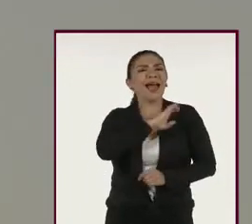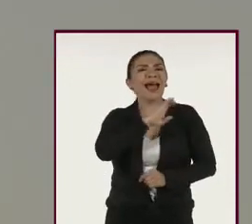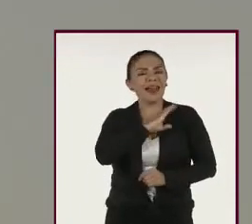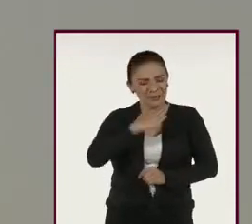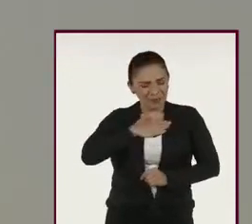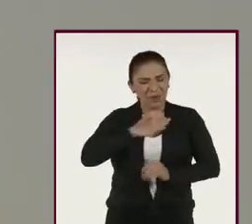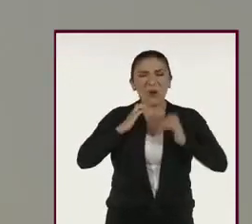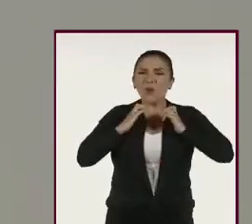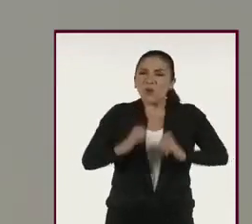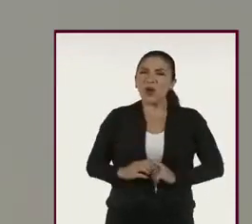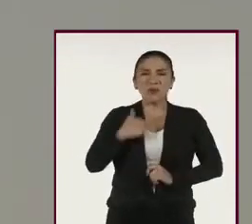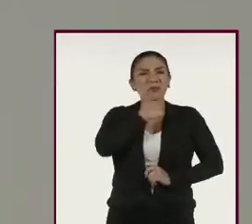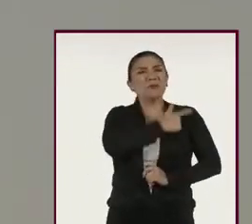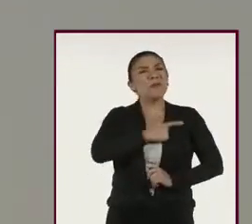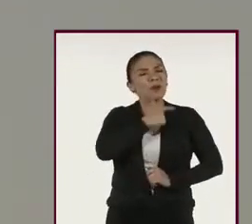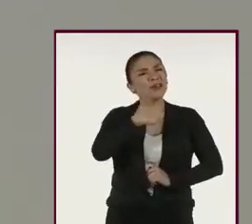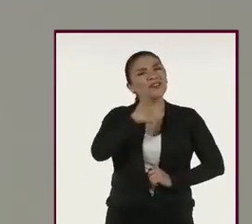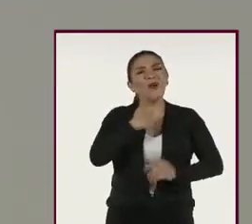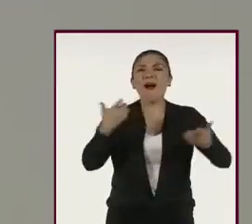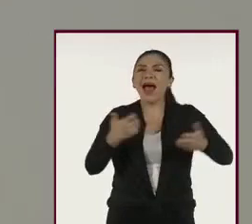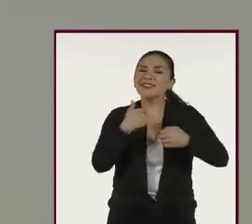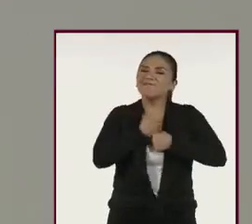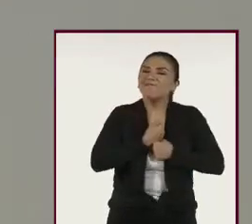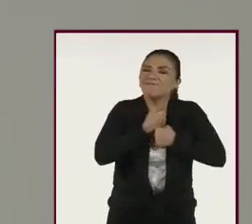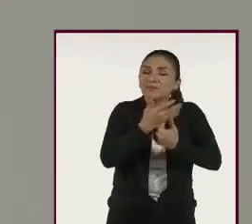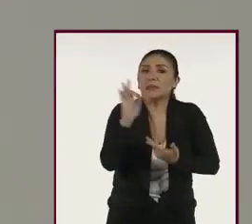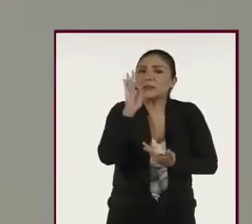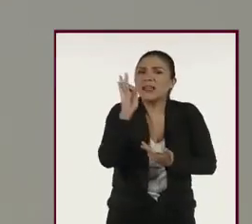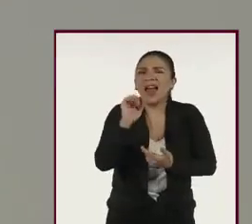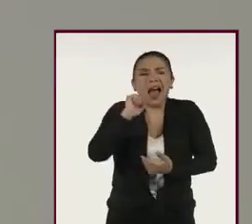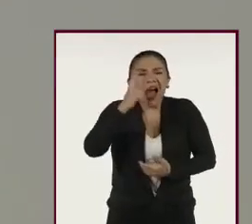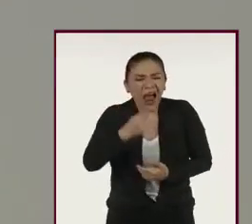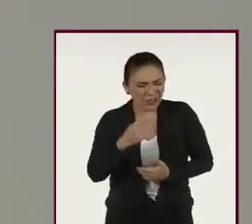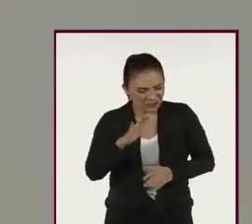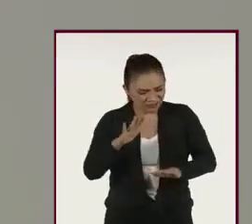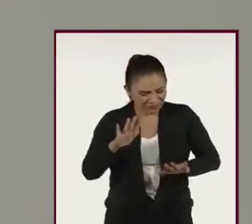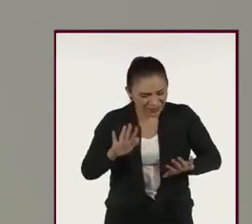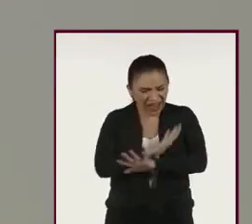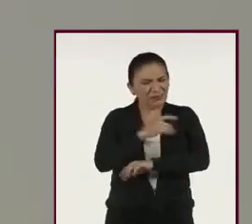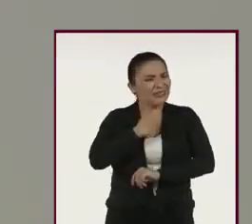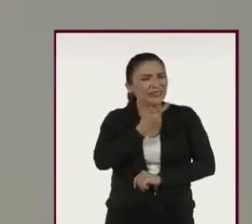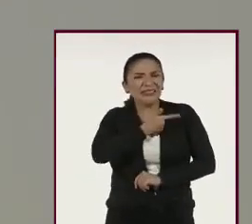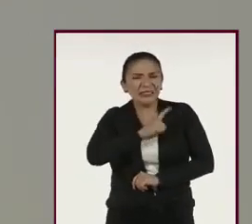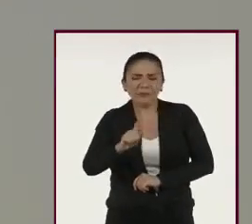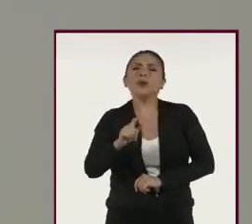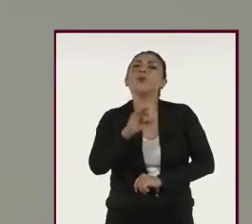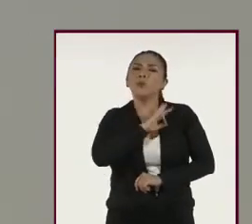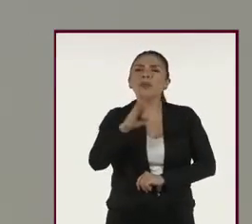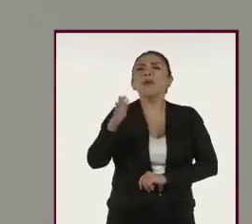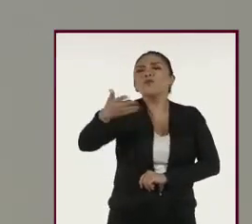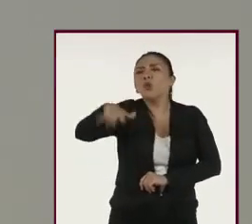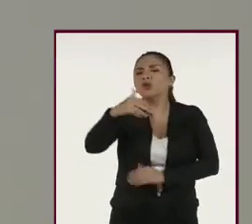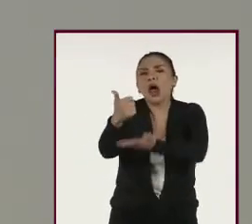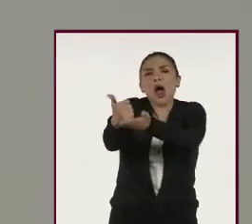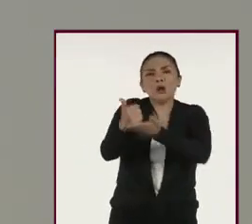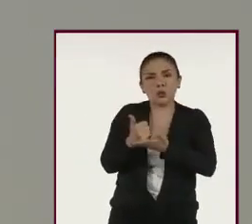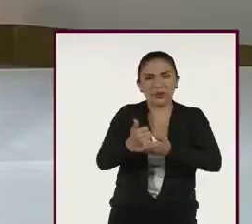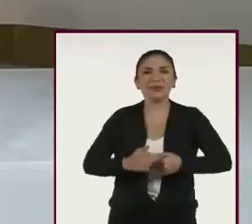les guste la forma en la que se expresan y que en caso de que algo no sea agradable, también tengan las herramientas adecuadas para buscar